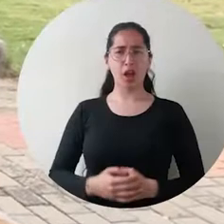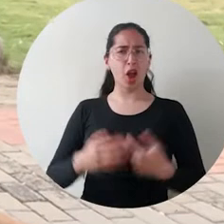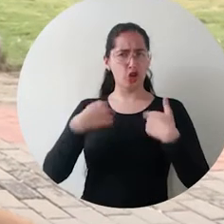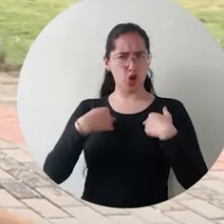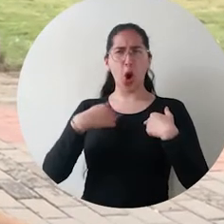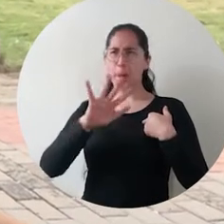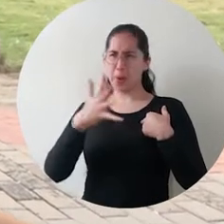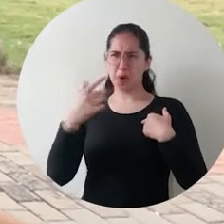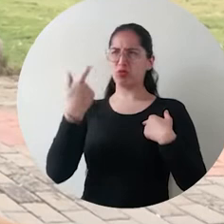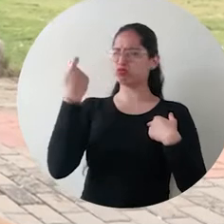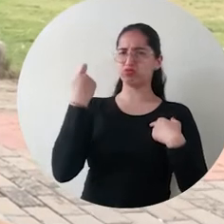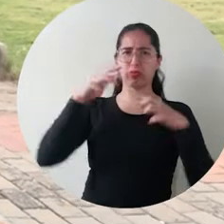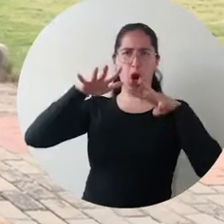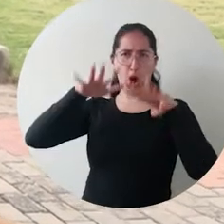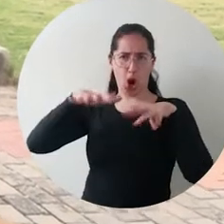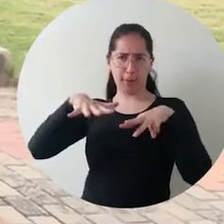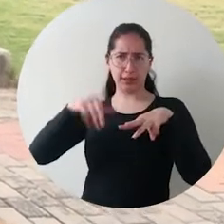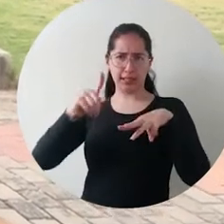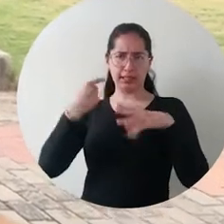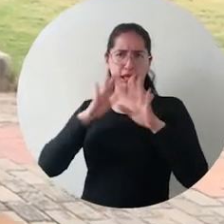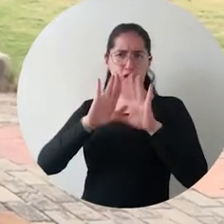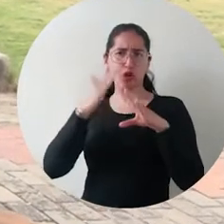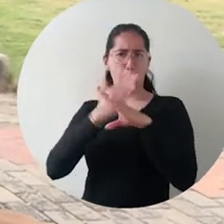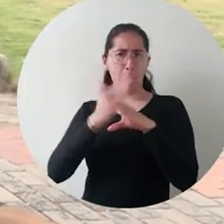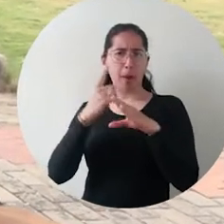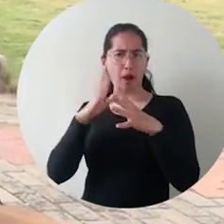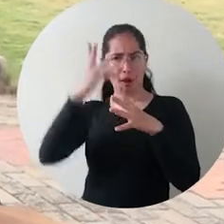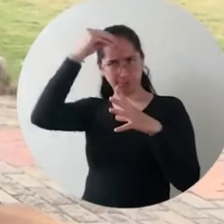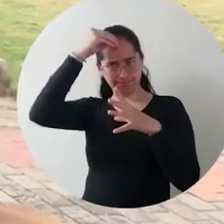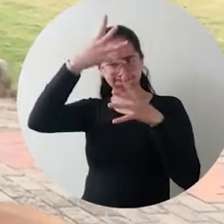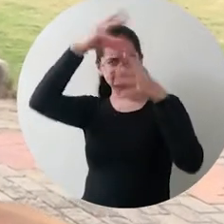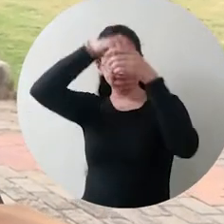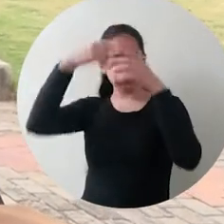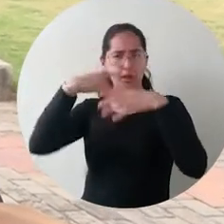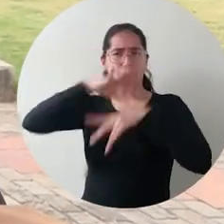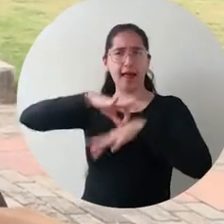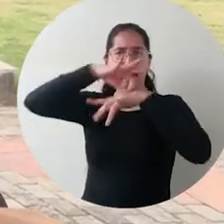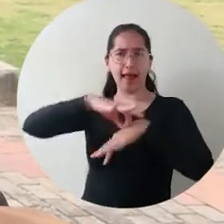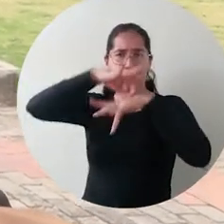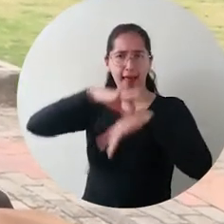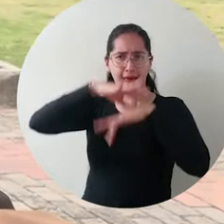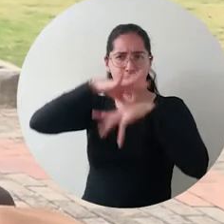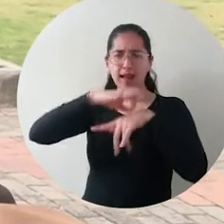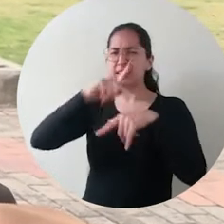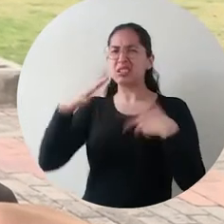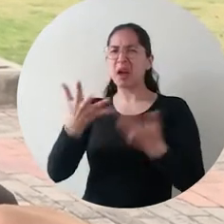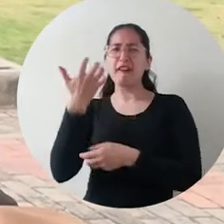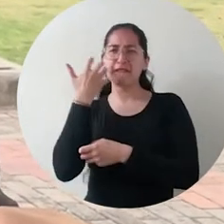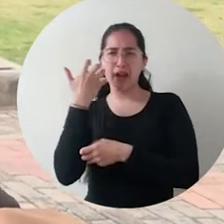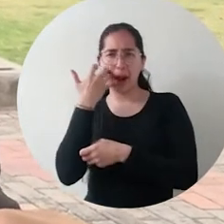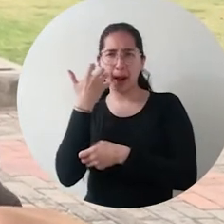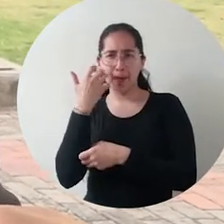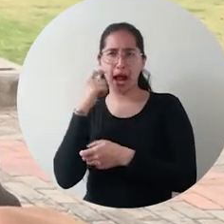Yo desde hace aproximadamente 8 meses vengo presentando una patología neurológica, la cual se llama neuromielitis óptica.